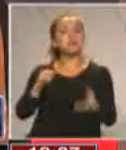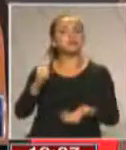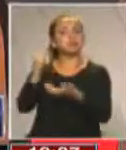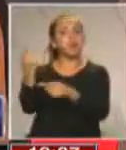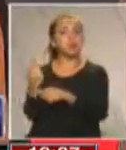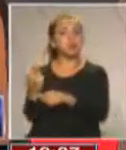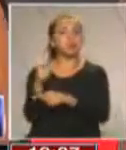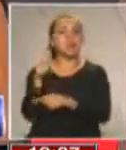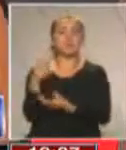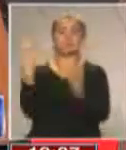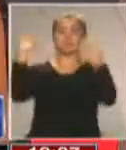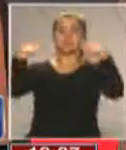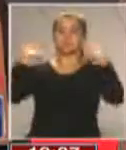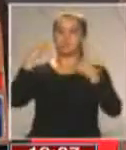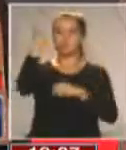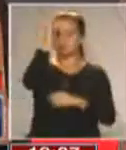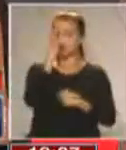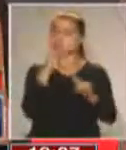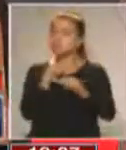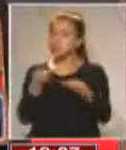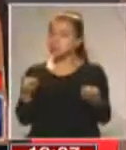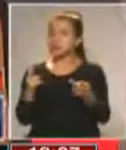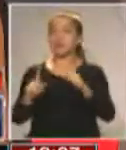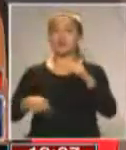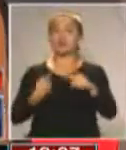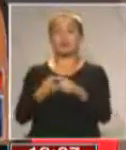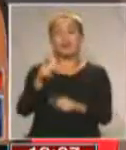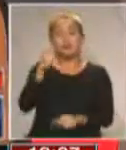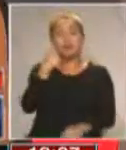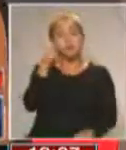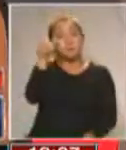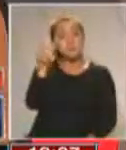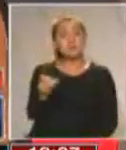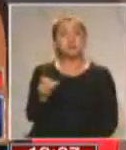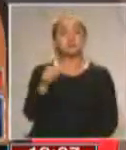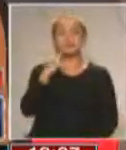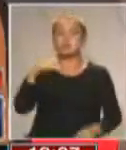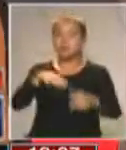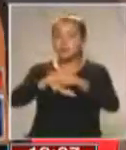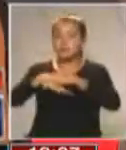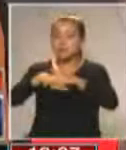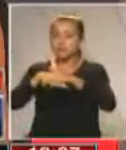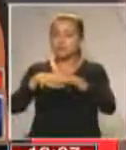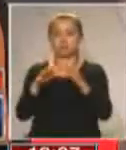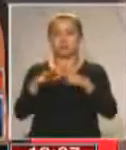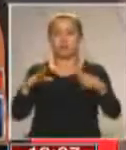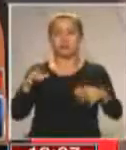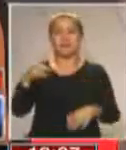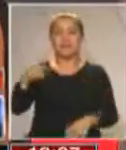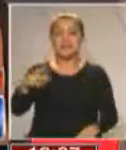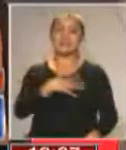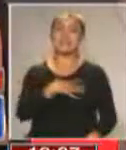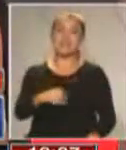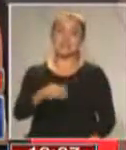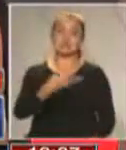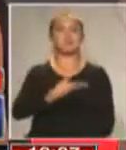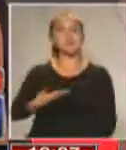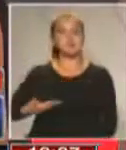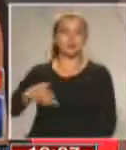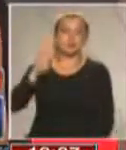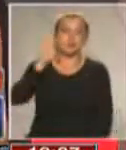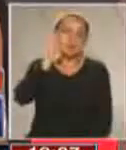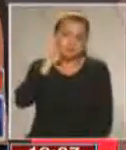pública. Pero no solo ocupa una función pública, sino que además es una persona que tiene una influencia bastante grande al ser el hijo de la presidenta de la